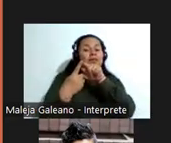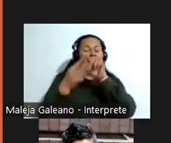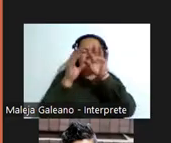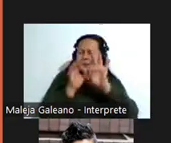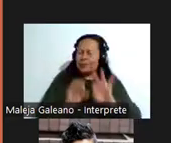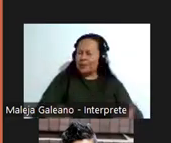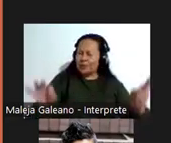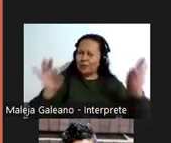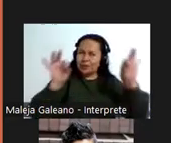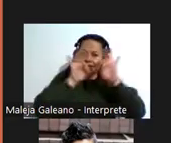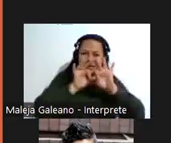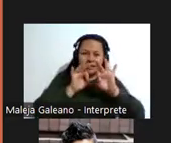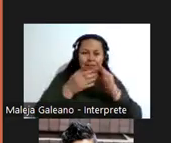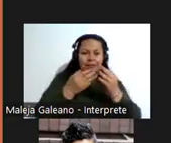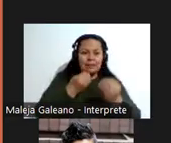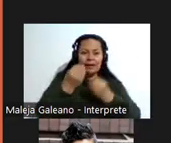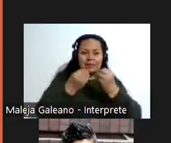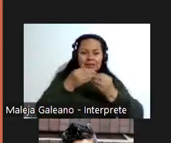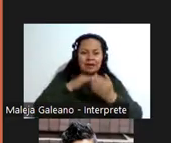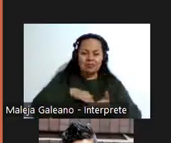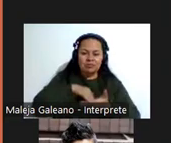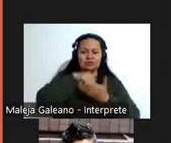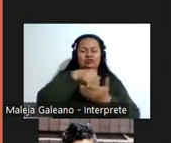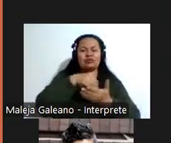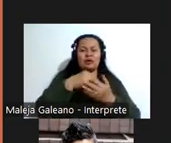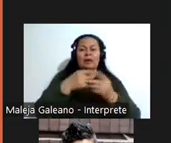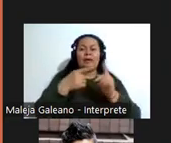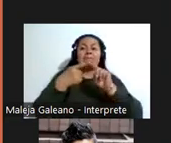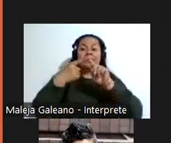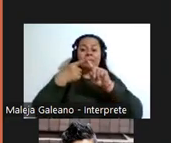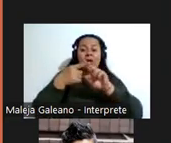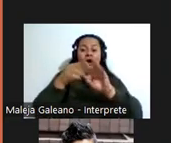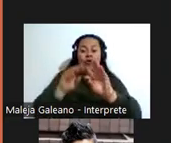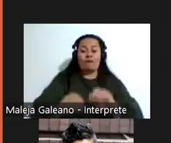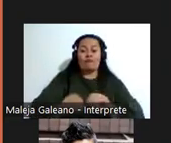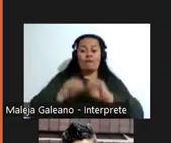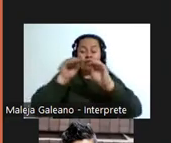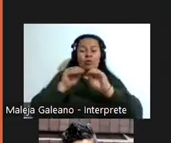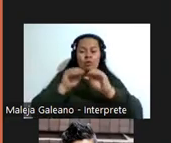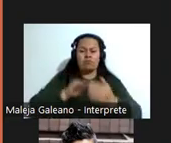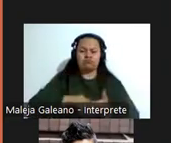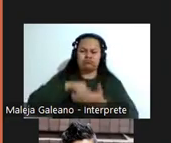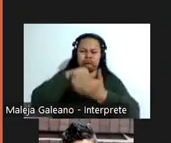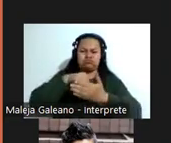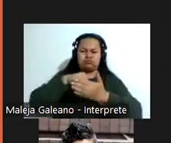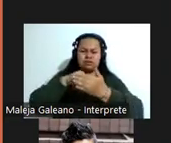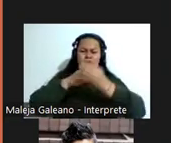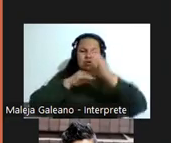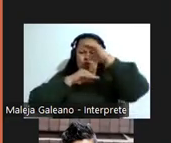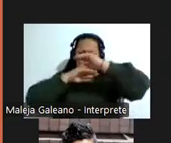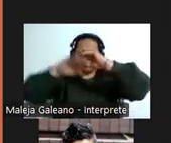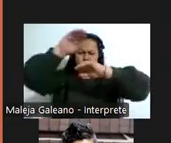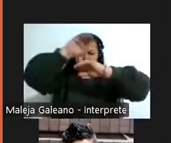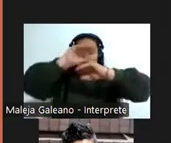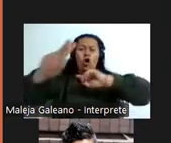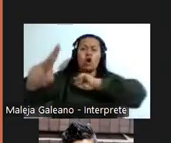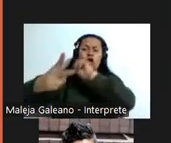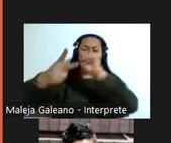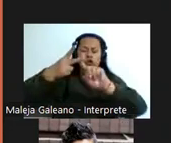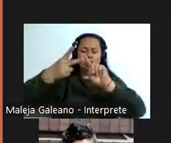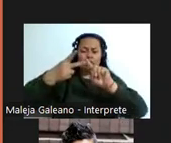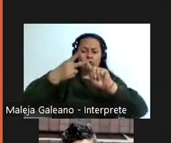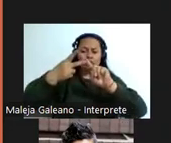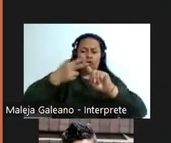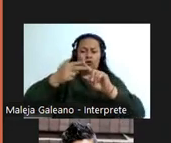para hacer resistencia ante tantas cosas. Lo primero como forma de contención y lo segundo como forma de organización. De bueno, ¿qué vamos a